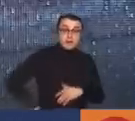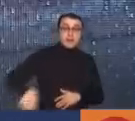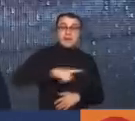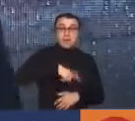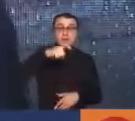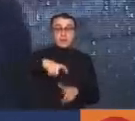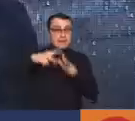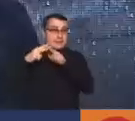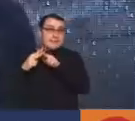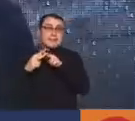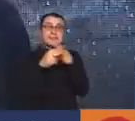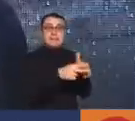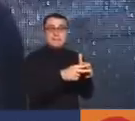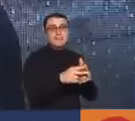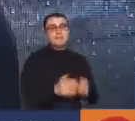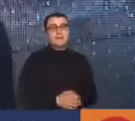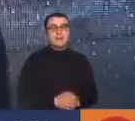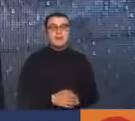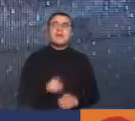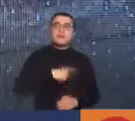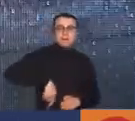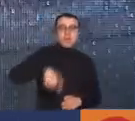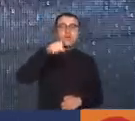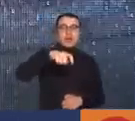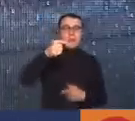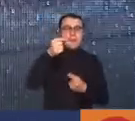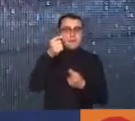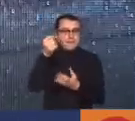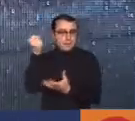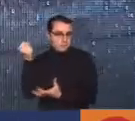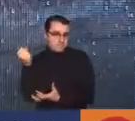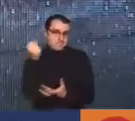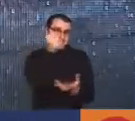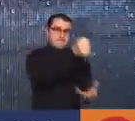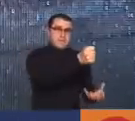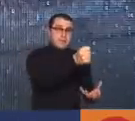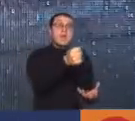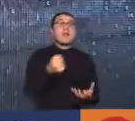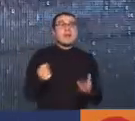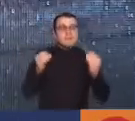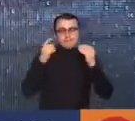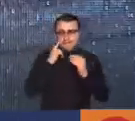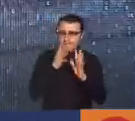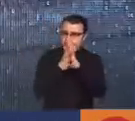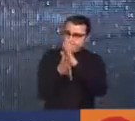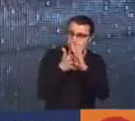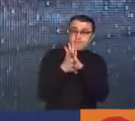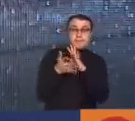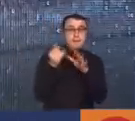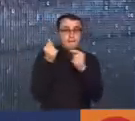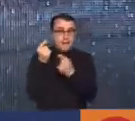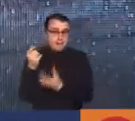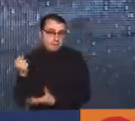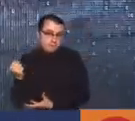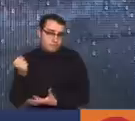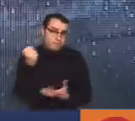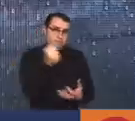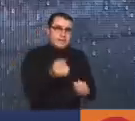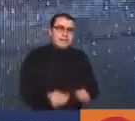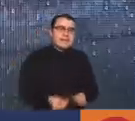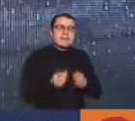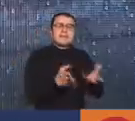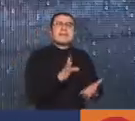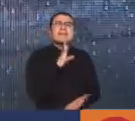necesitan el crédito, necesitan el capital. Es más, ese capital debe ir fundamentalmente a las